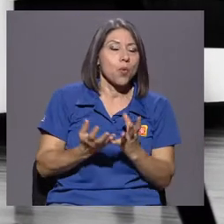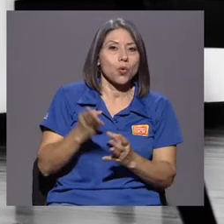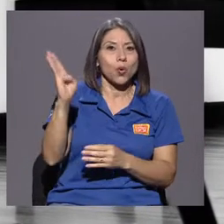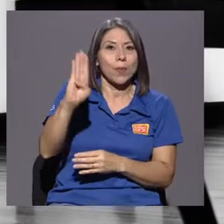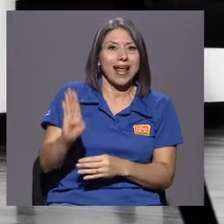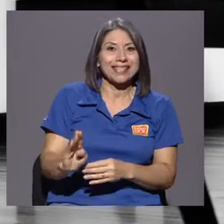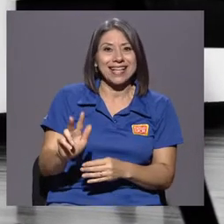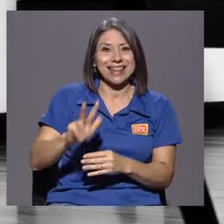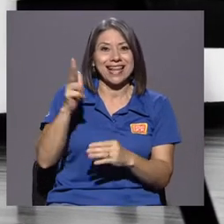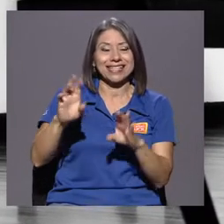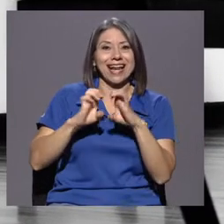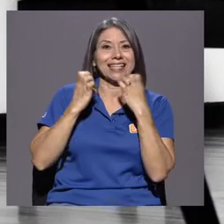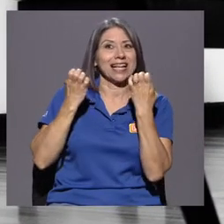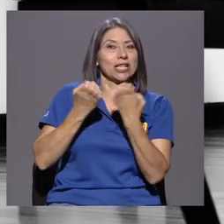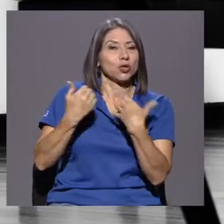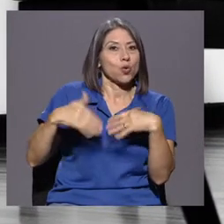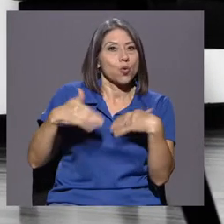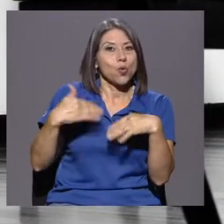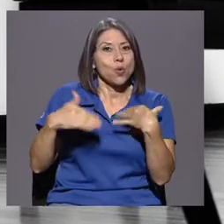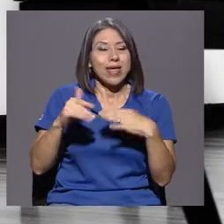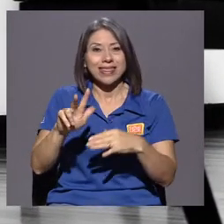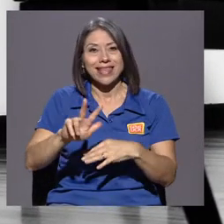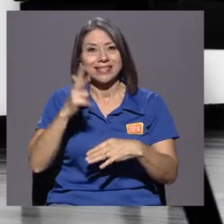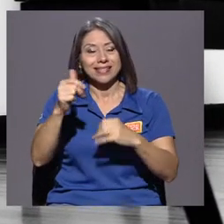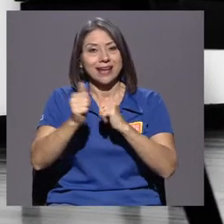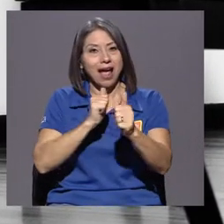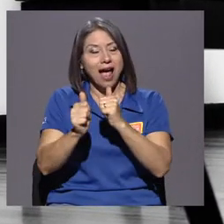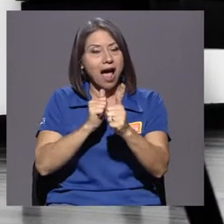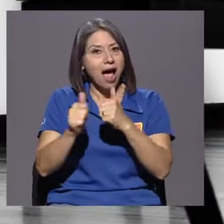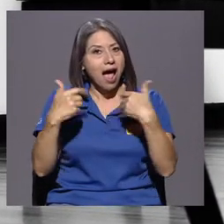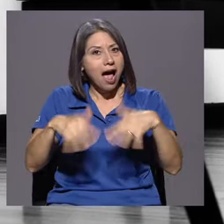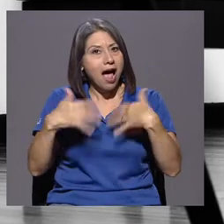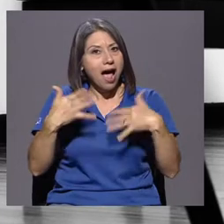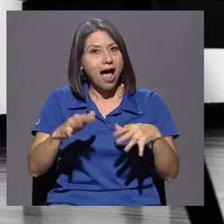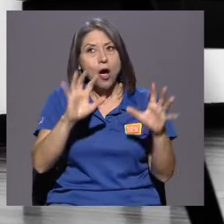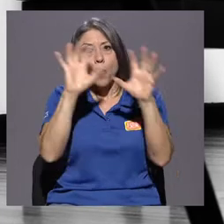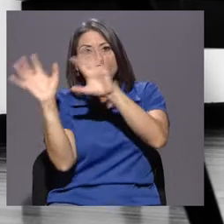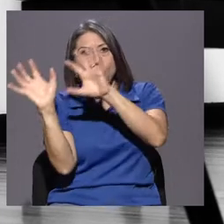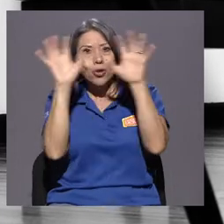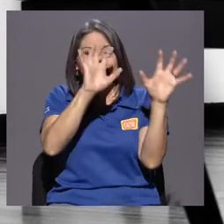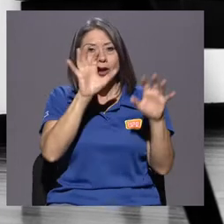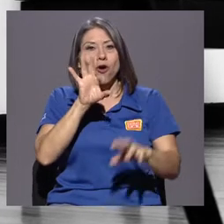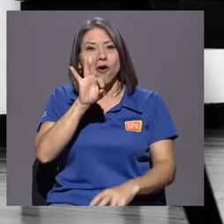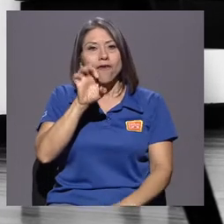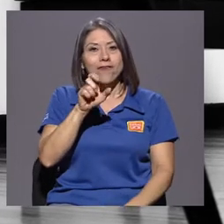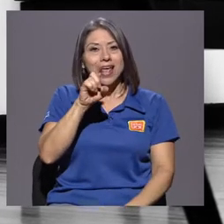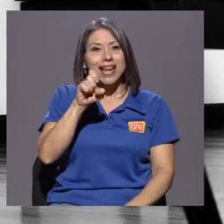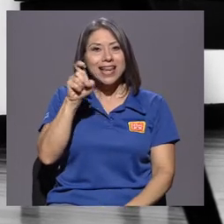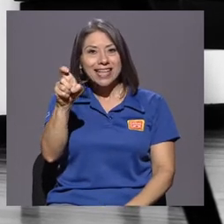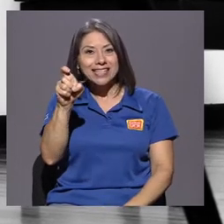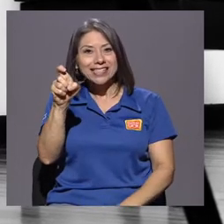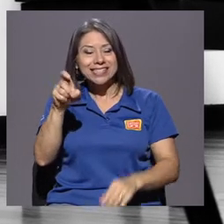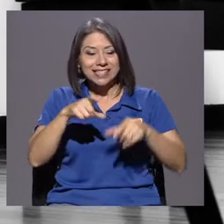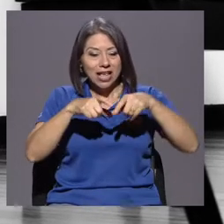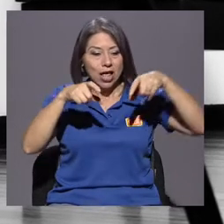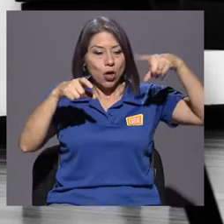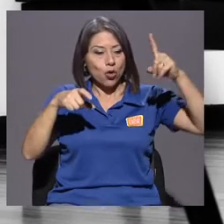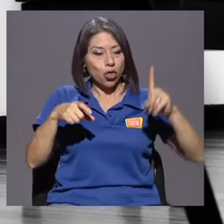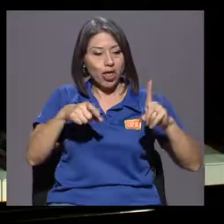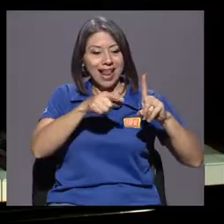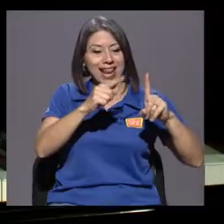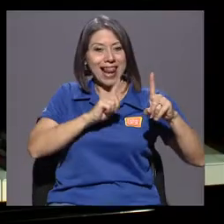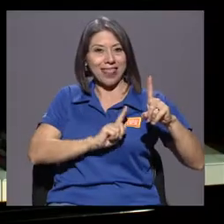selección de brasil el tercer campeonato es ser el portero félix en los laterales va a bancar los